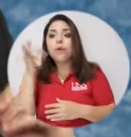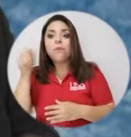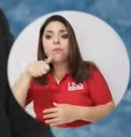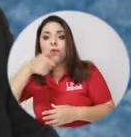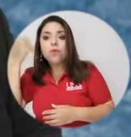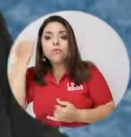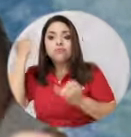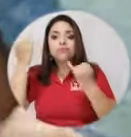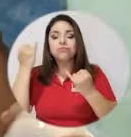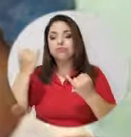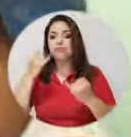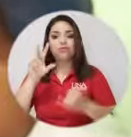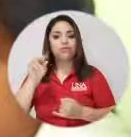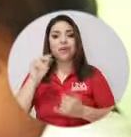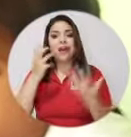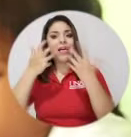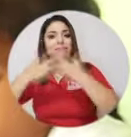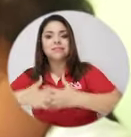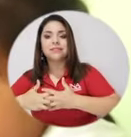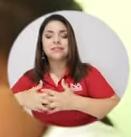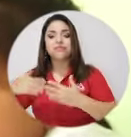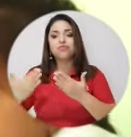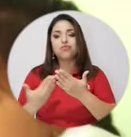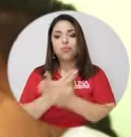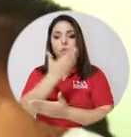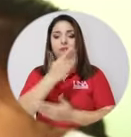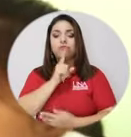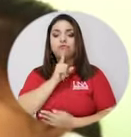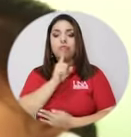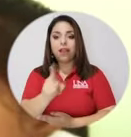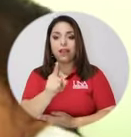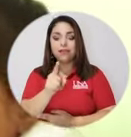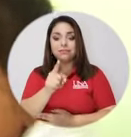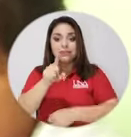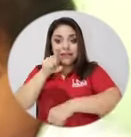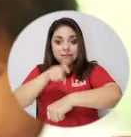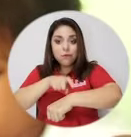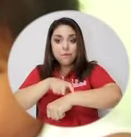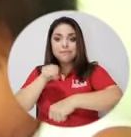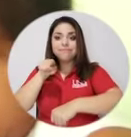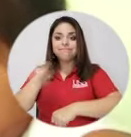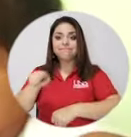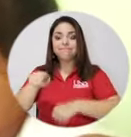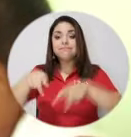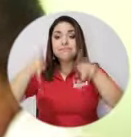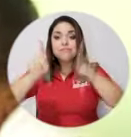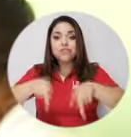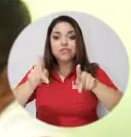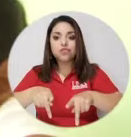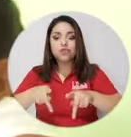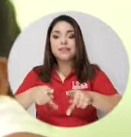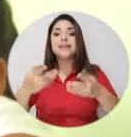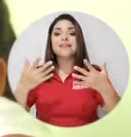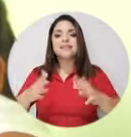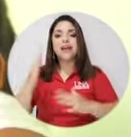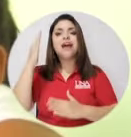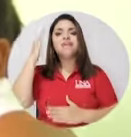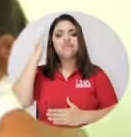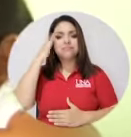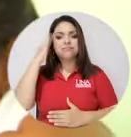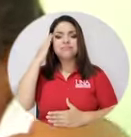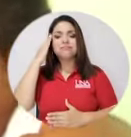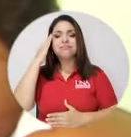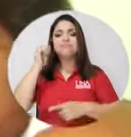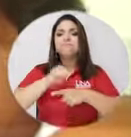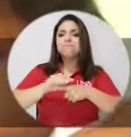teníamos inmediatamente que adaptarnos a una nueva realidad. Entonces, en ese momento, aquellas personas que estaban capacitadas, que contaban